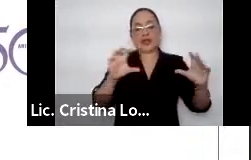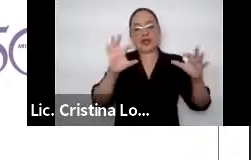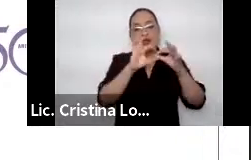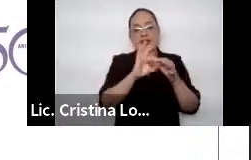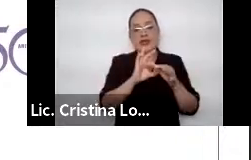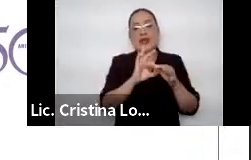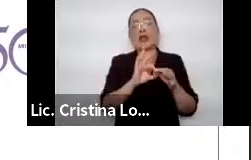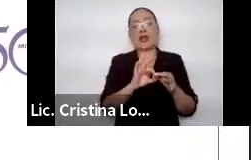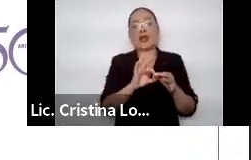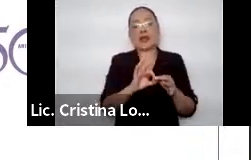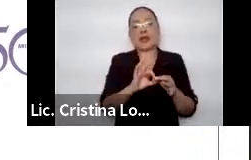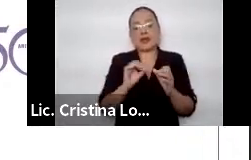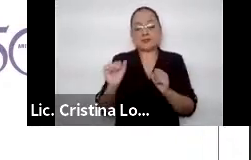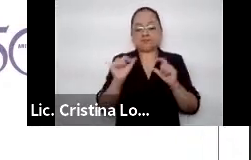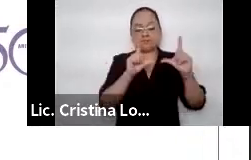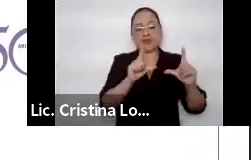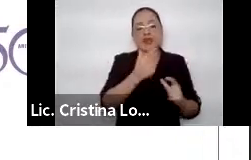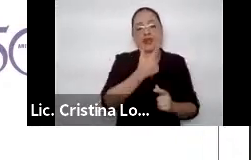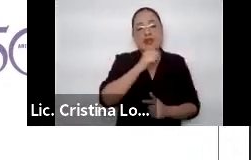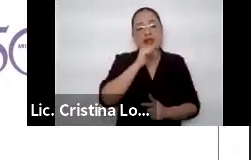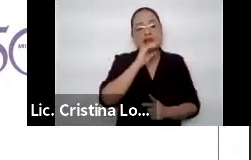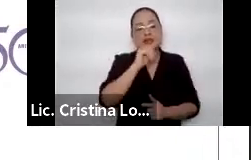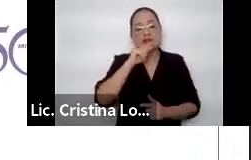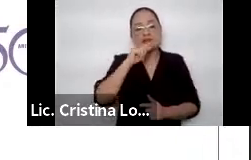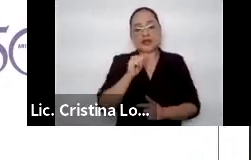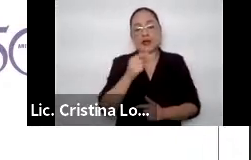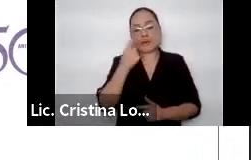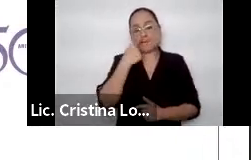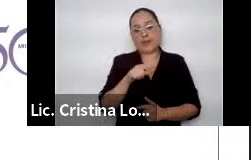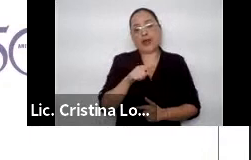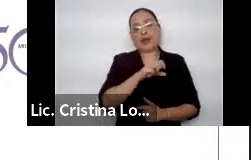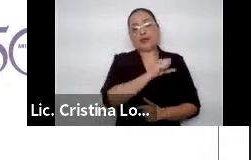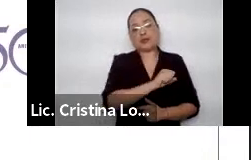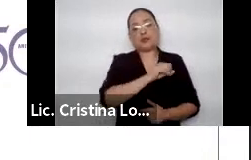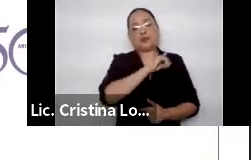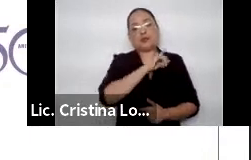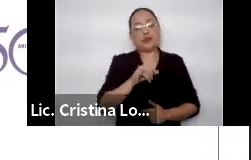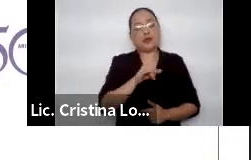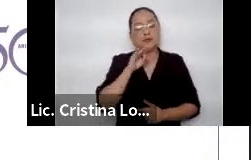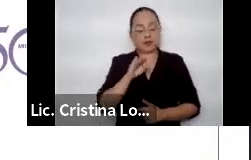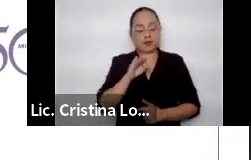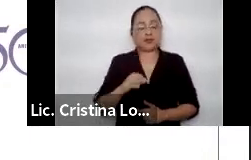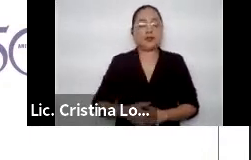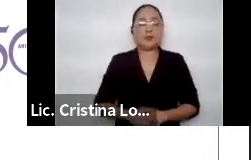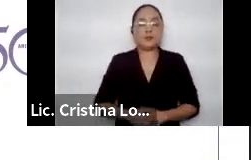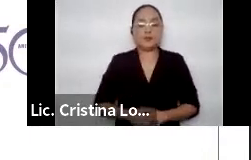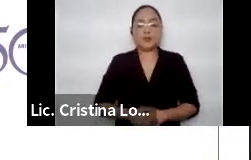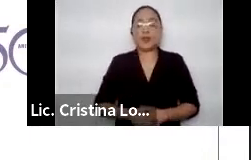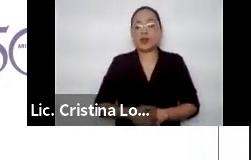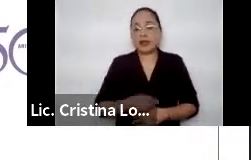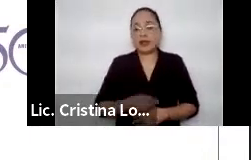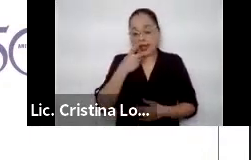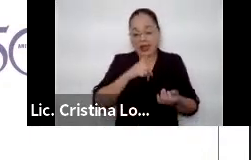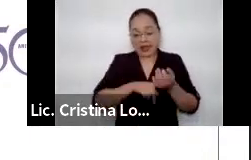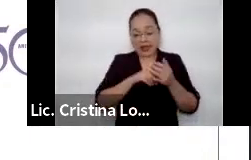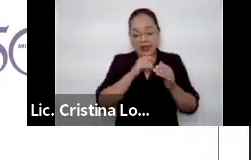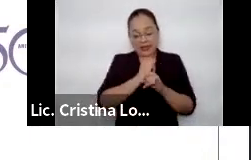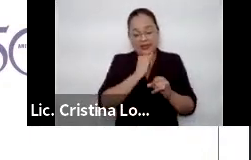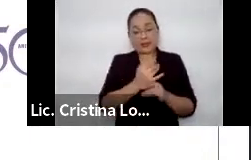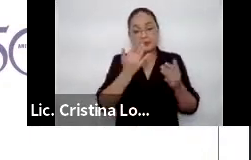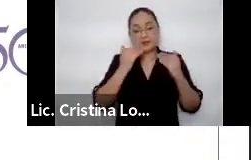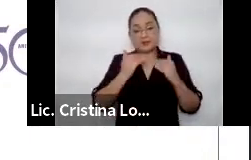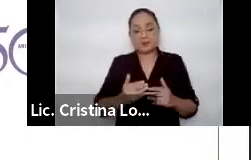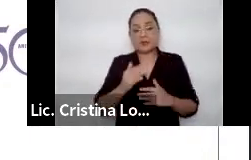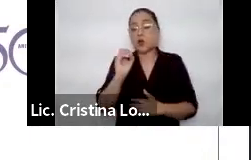código a la Gaceta del Semanario Judicial de la Federación, esta Gaceta electrónica. O si